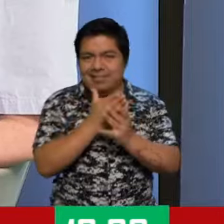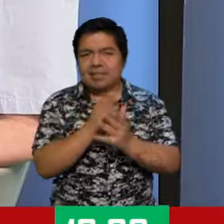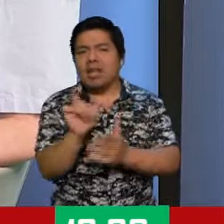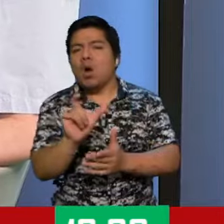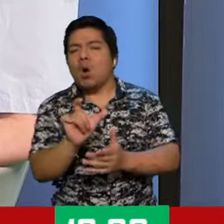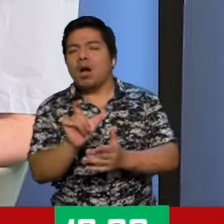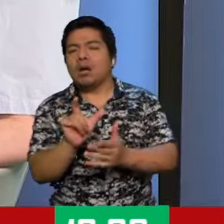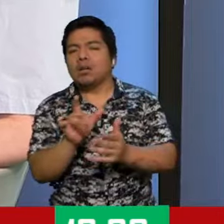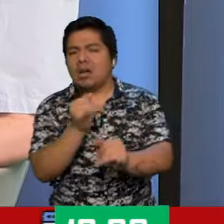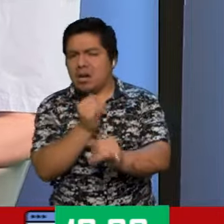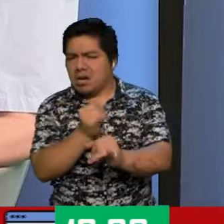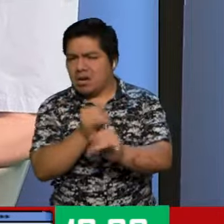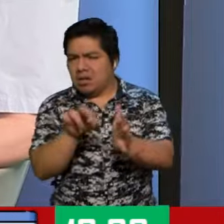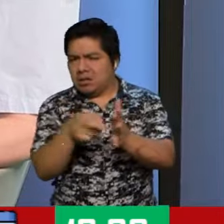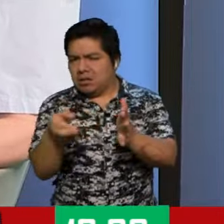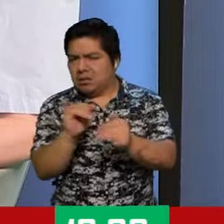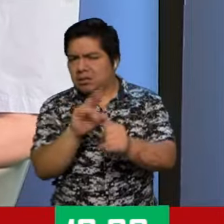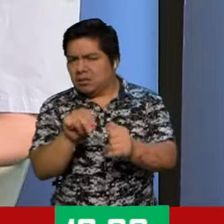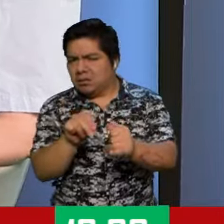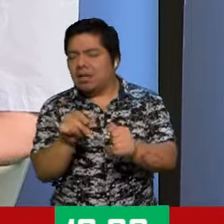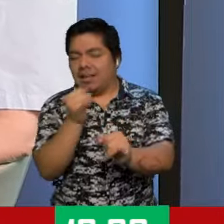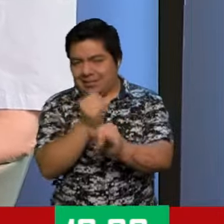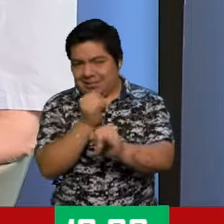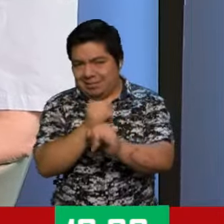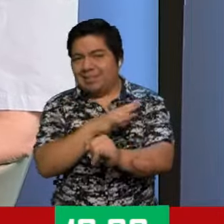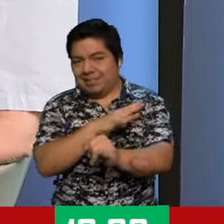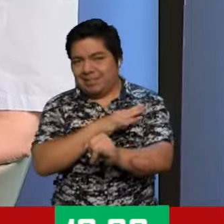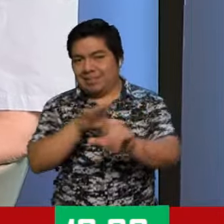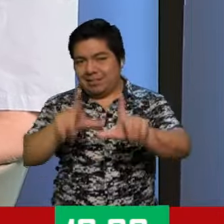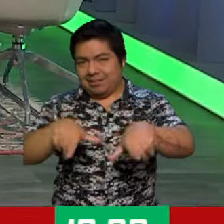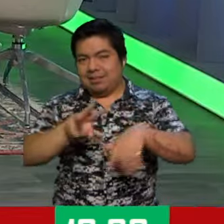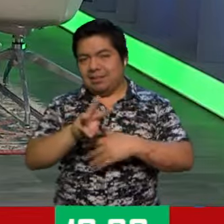también digital la revista sí, o qué? La revista está en digital, en la página